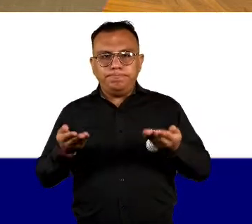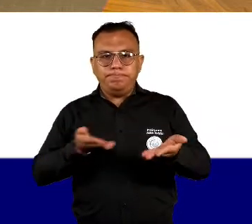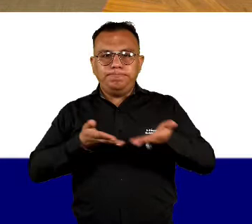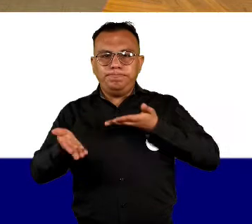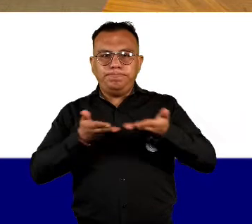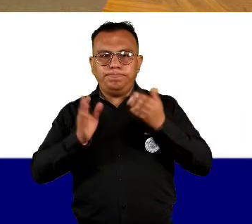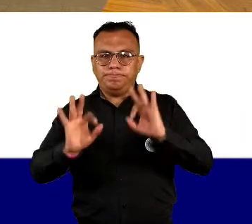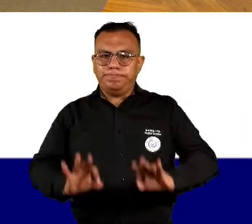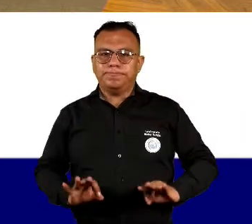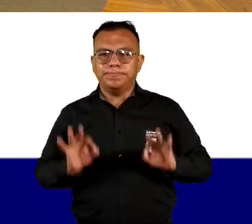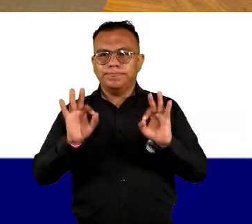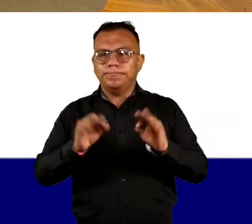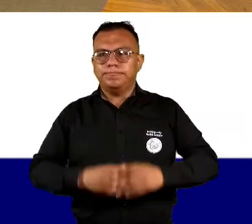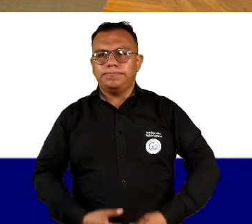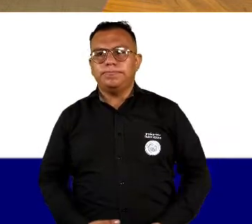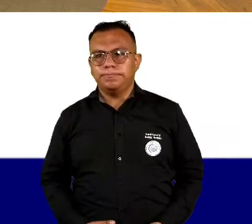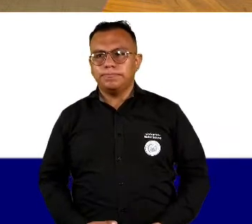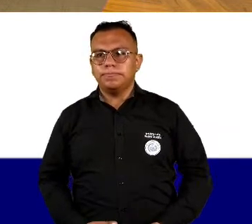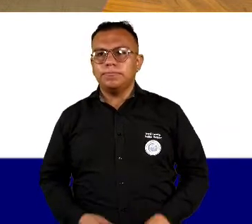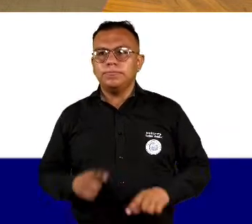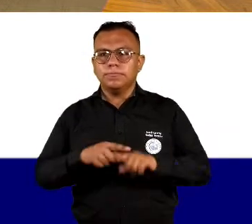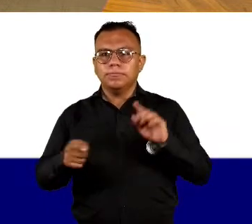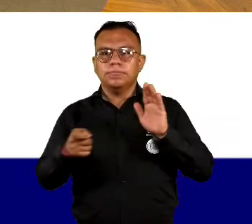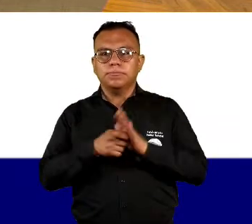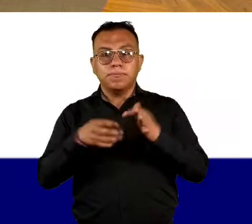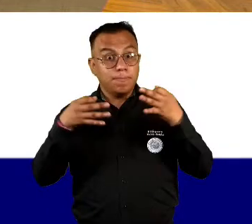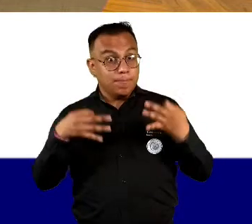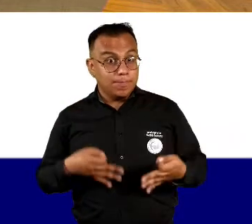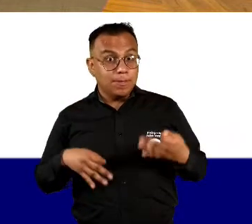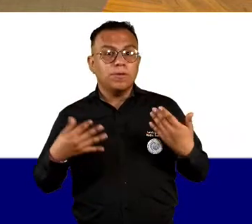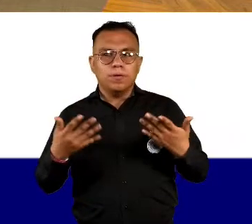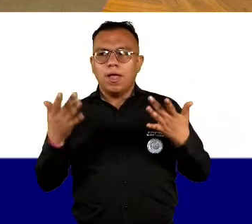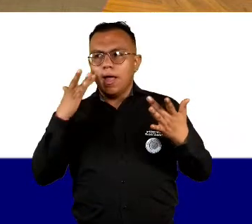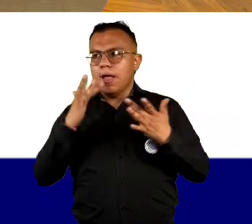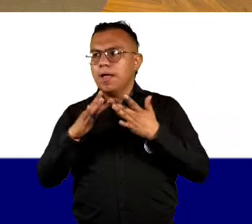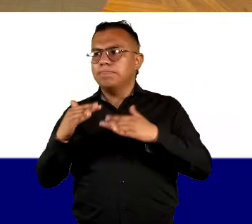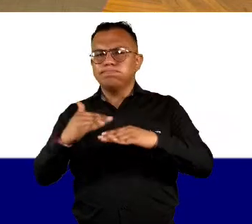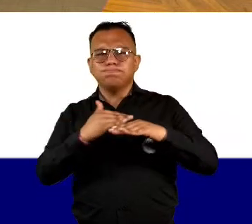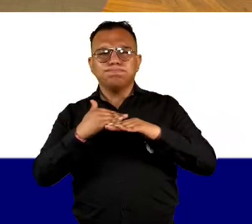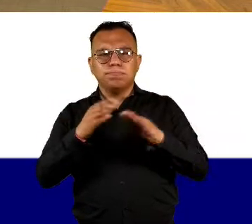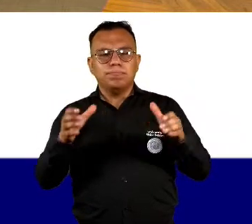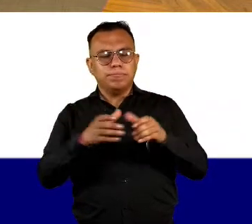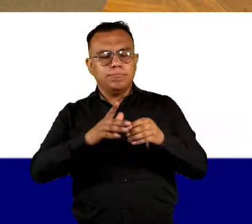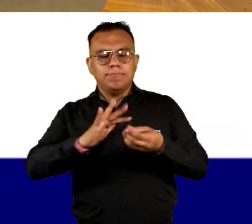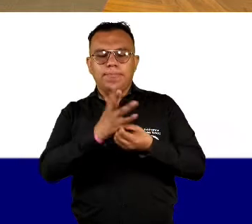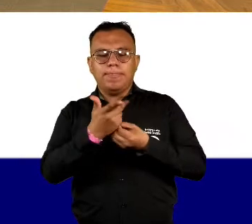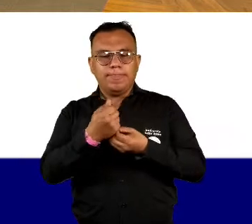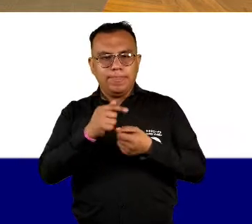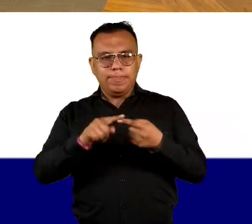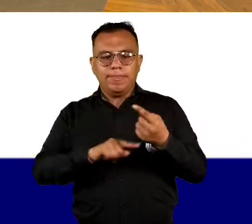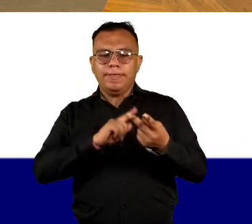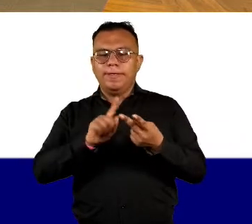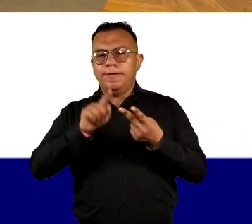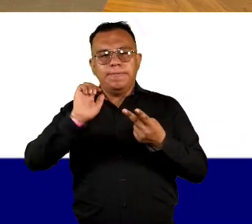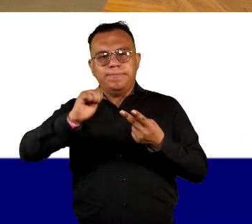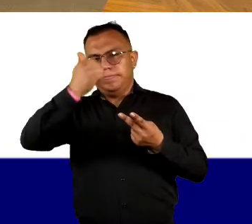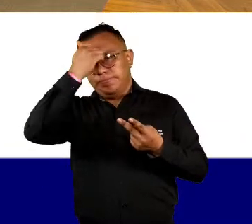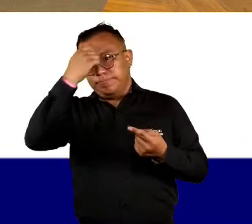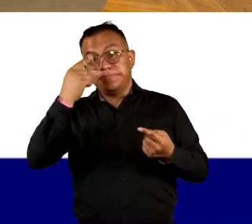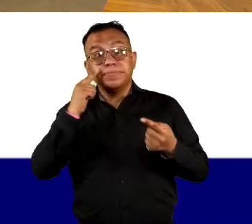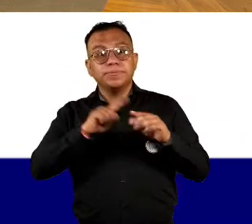servicios de calidad pero bien específico en xa ofrece arte principalmente